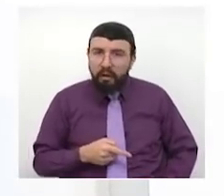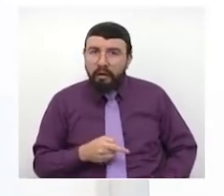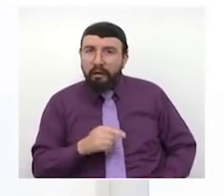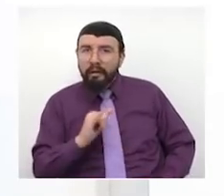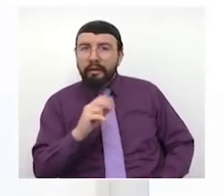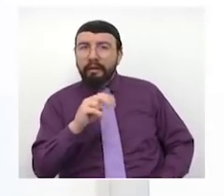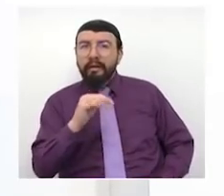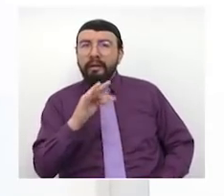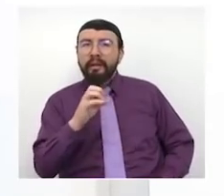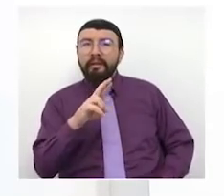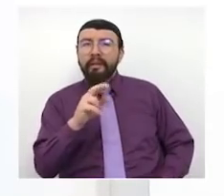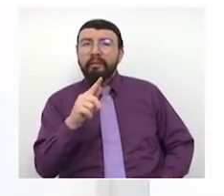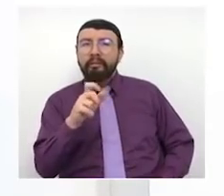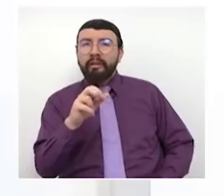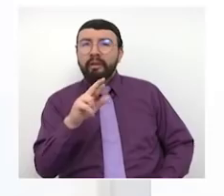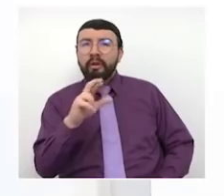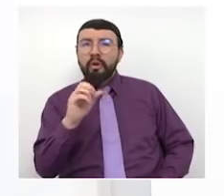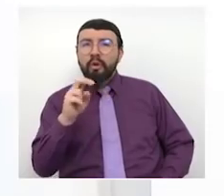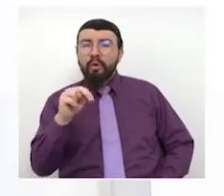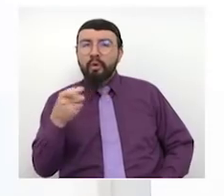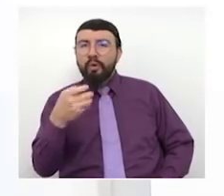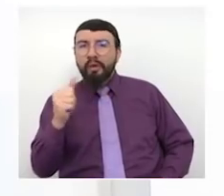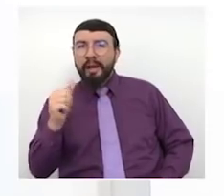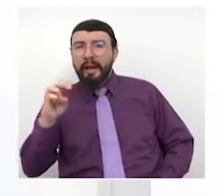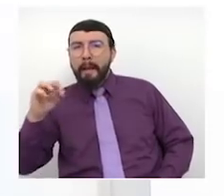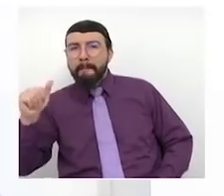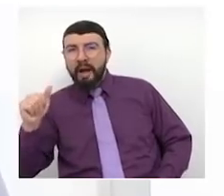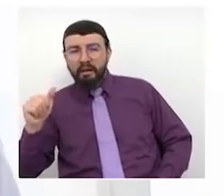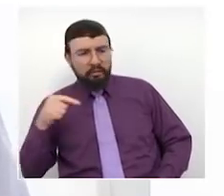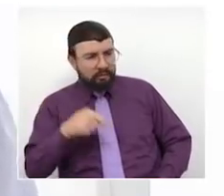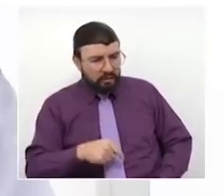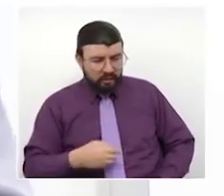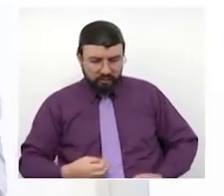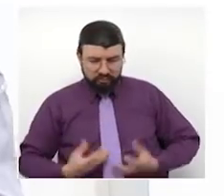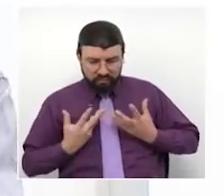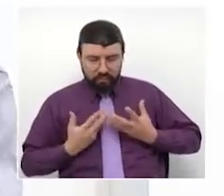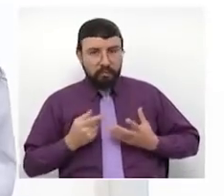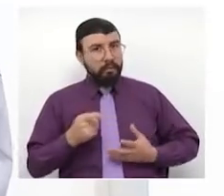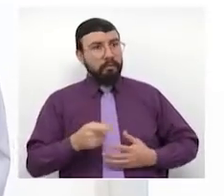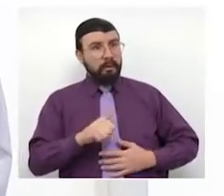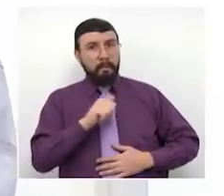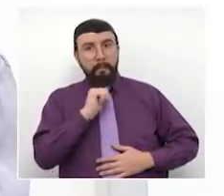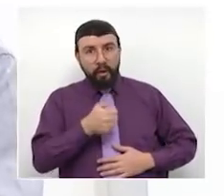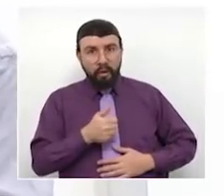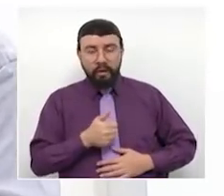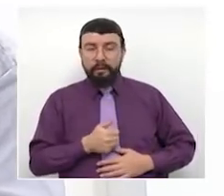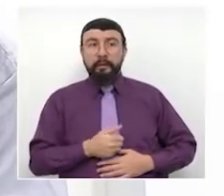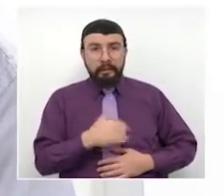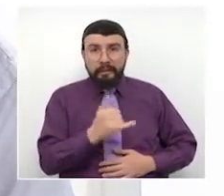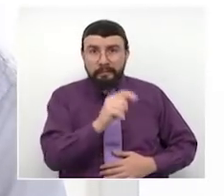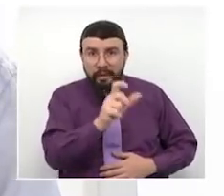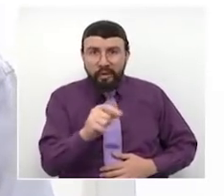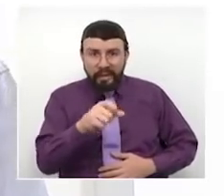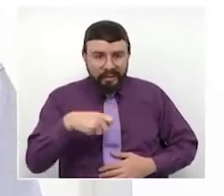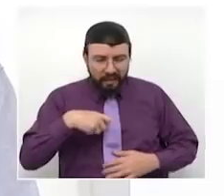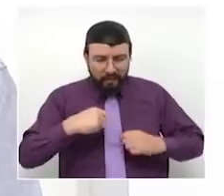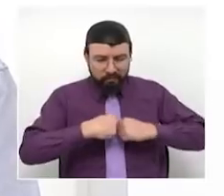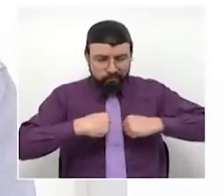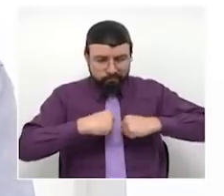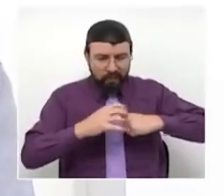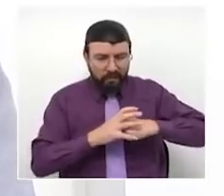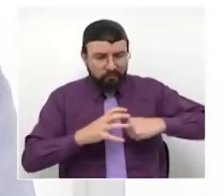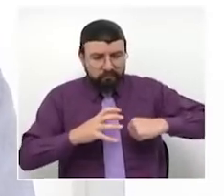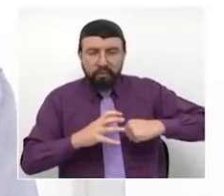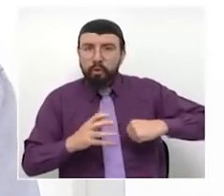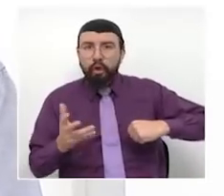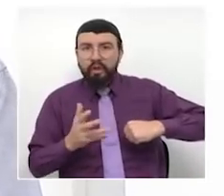interferón gamma. El interferón gamma es lo peor que puede haber. Y en el caso de las personas que empiezan a tener artrosis, ¿a dónde se va? A